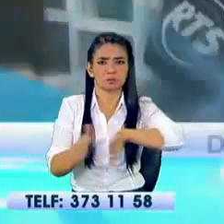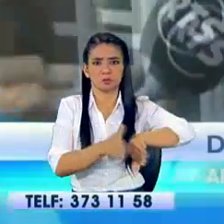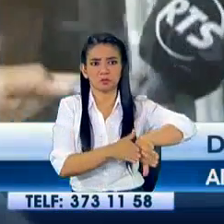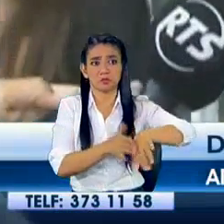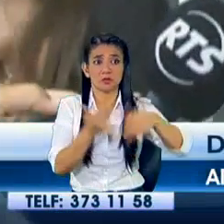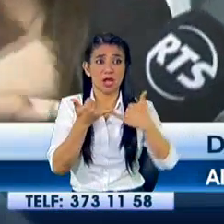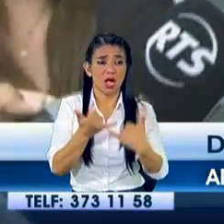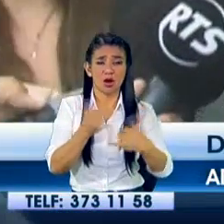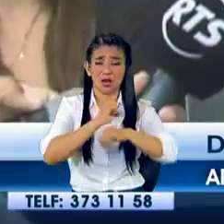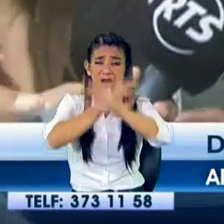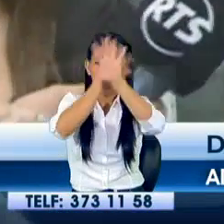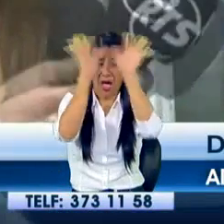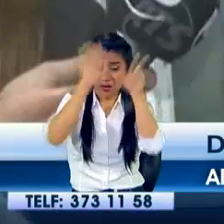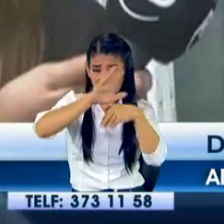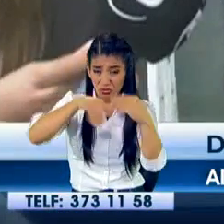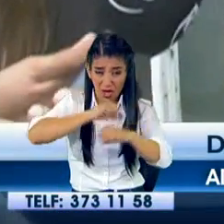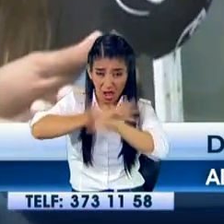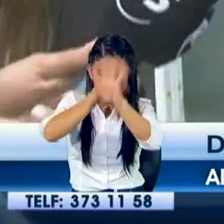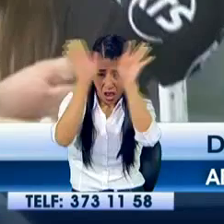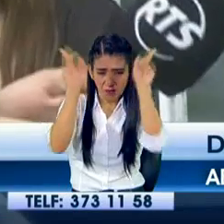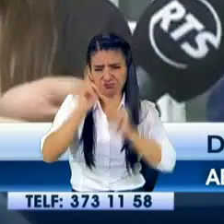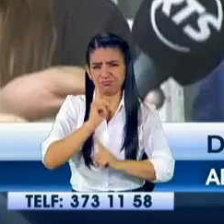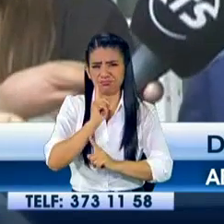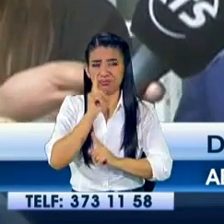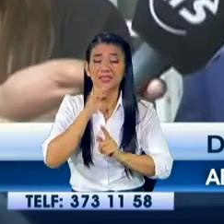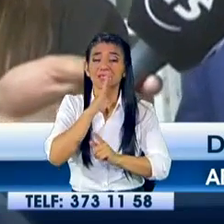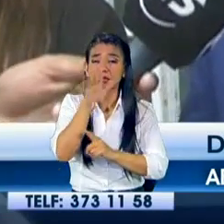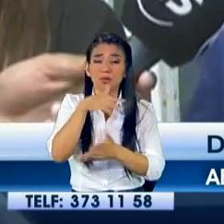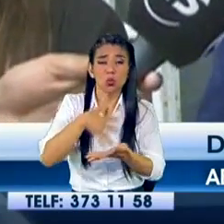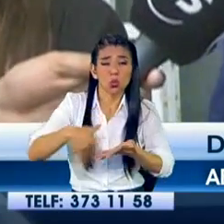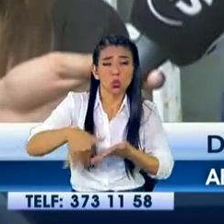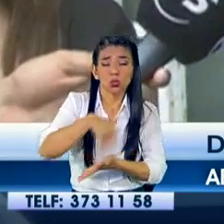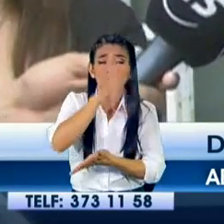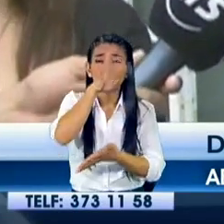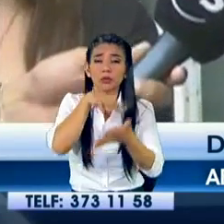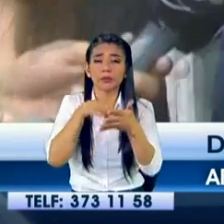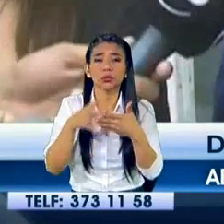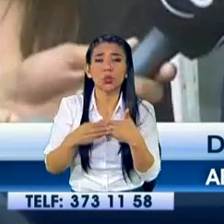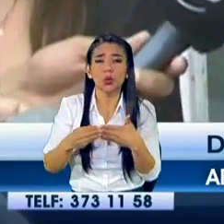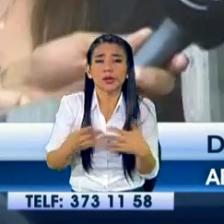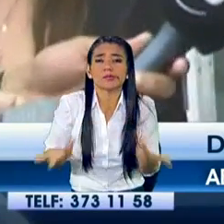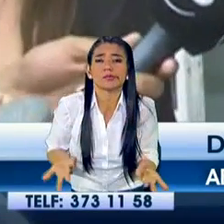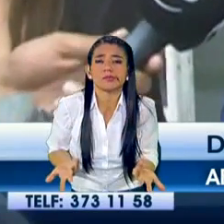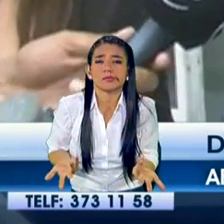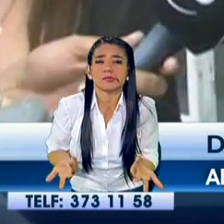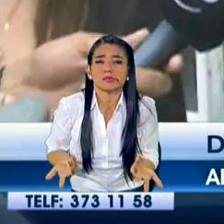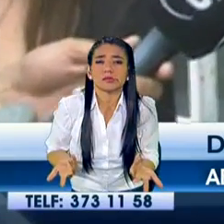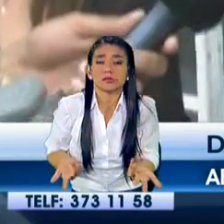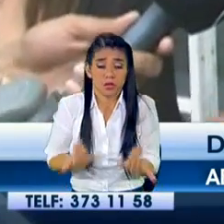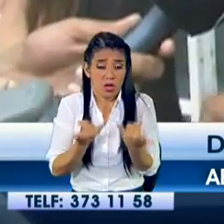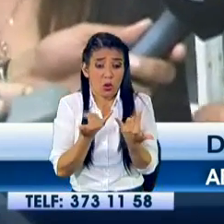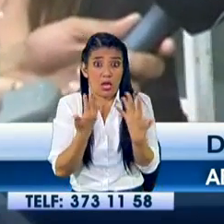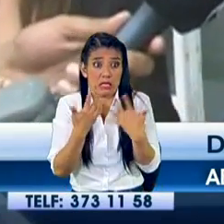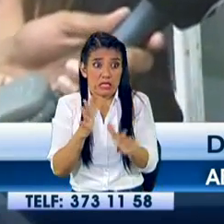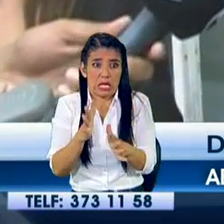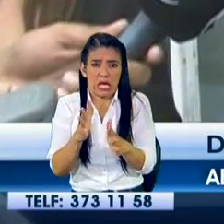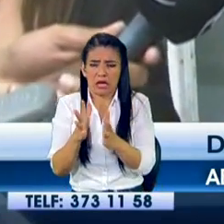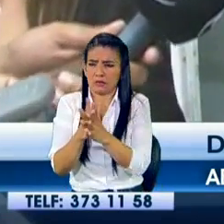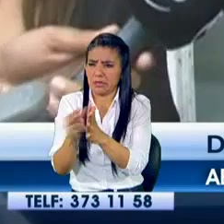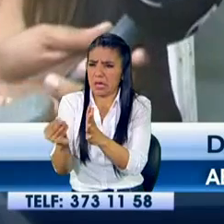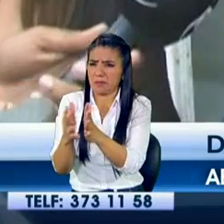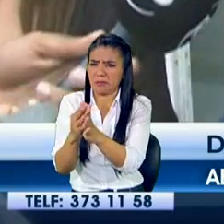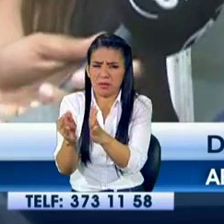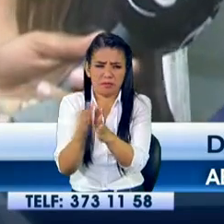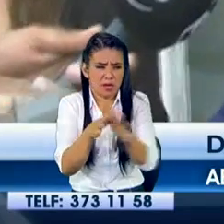esos $4,000 estaban en la casa, en el carro? No hay, no aparece. Y eso va explicando